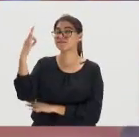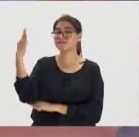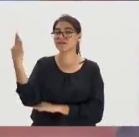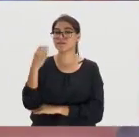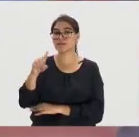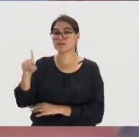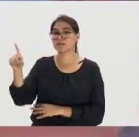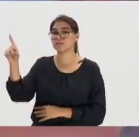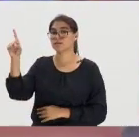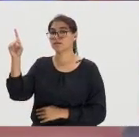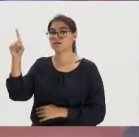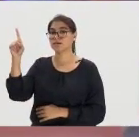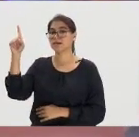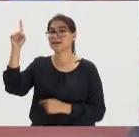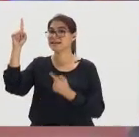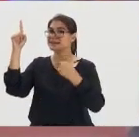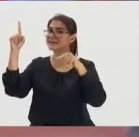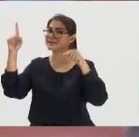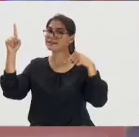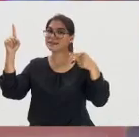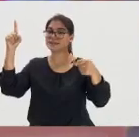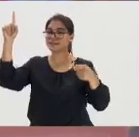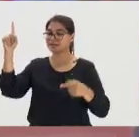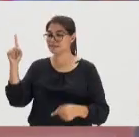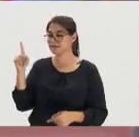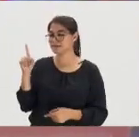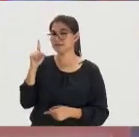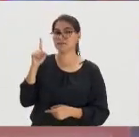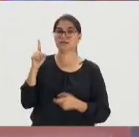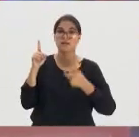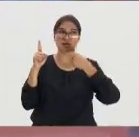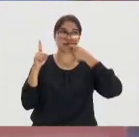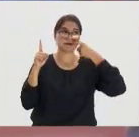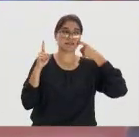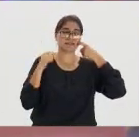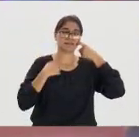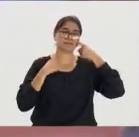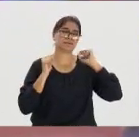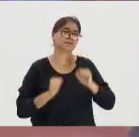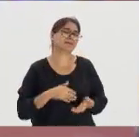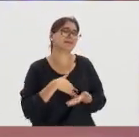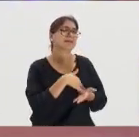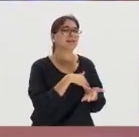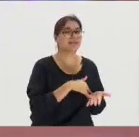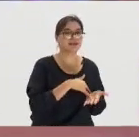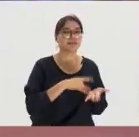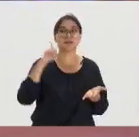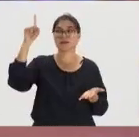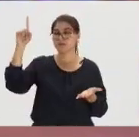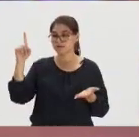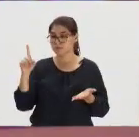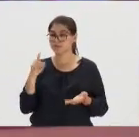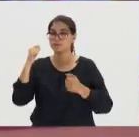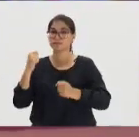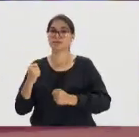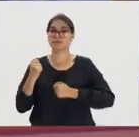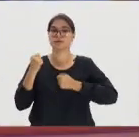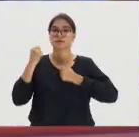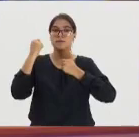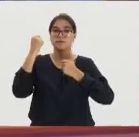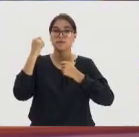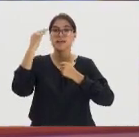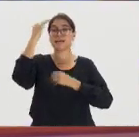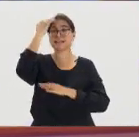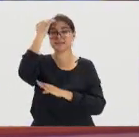no os dejará ser tentados más de lo que podéis resistir, sino que dará también juntamente con la tentación la salida. ¿Para